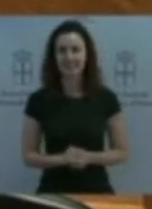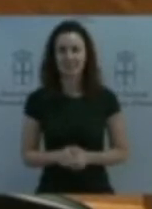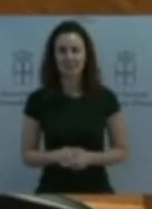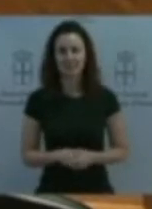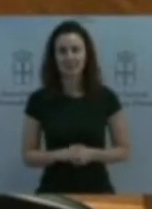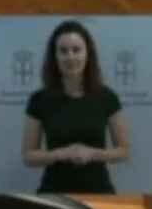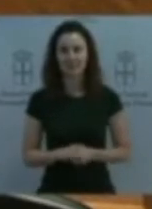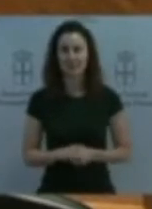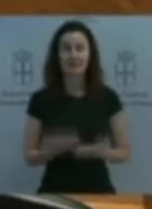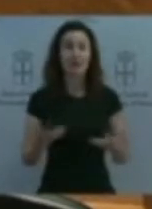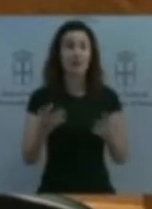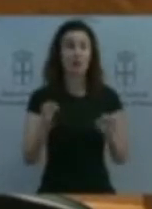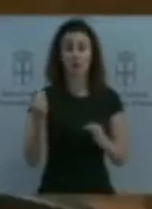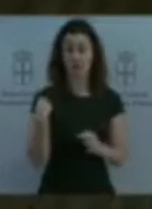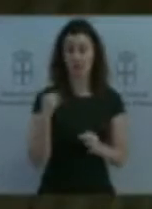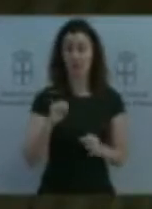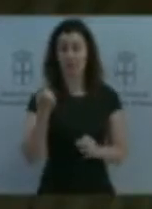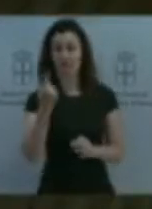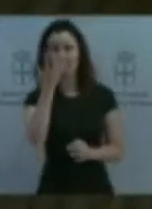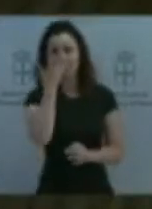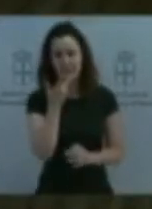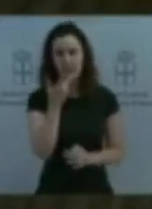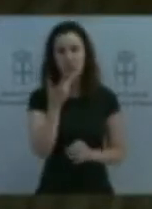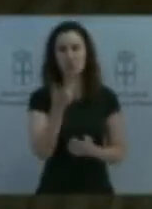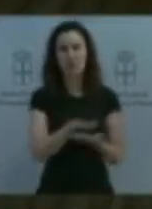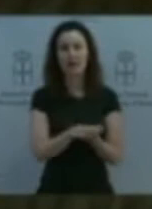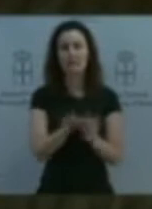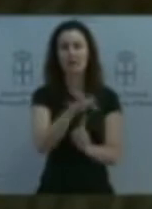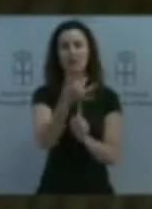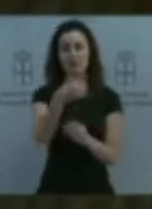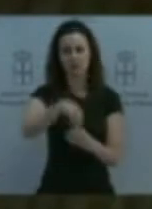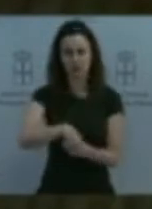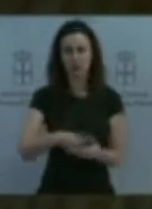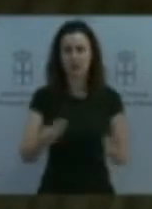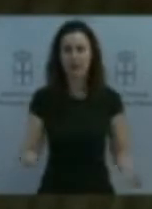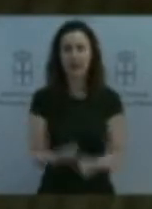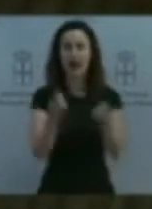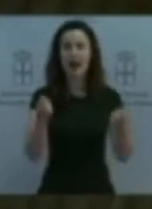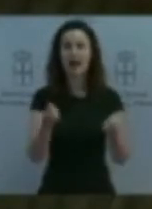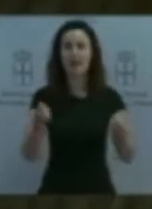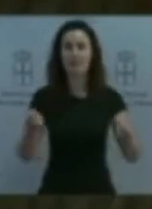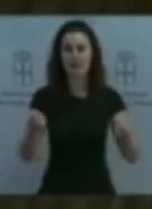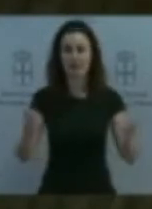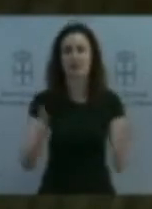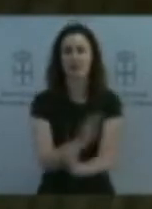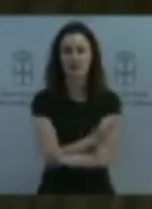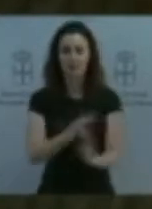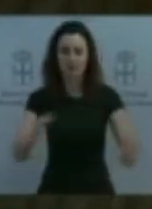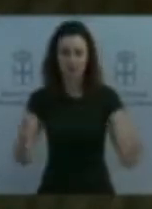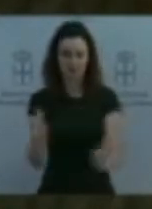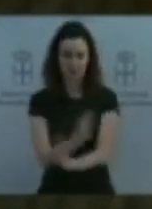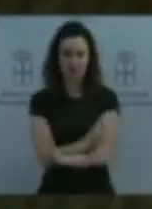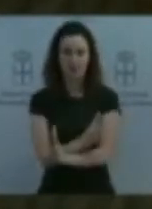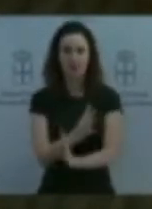me gustaría ponerla en el contexto, ¿no? La campaña de OCLE se enmarca en nuestro